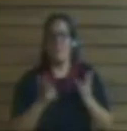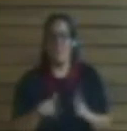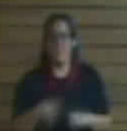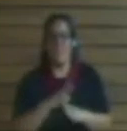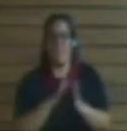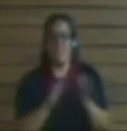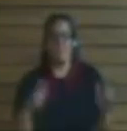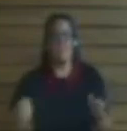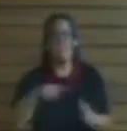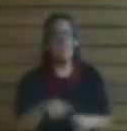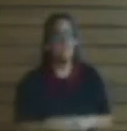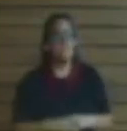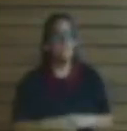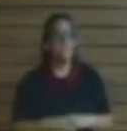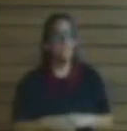Cámara.